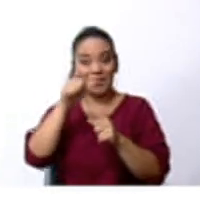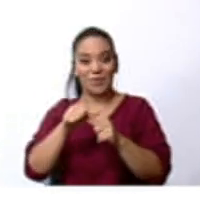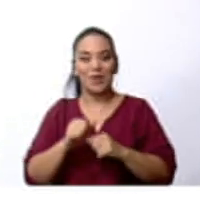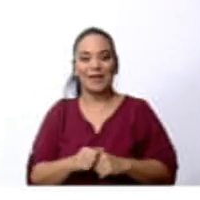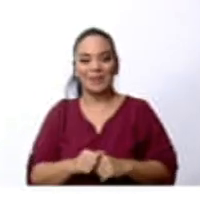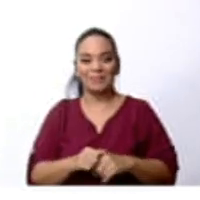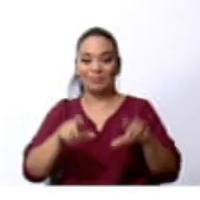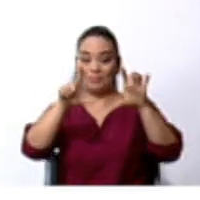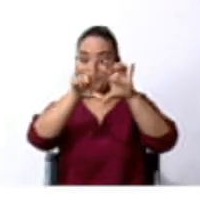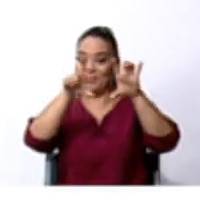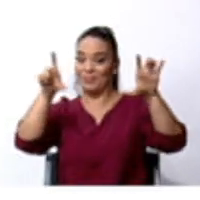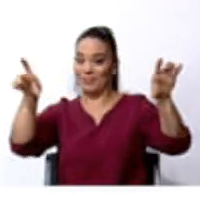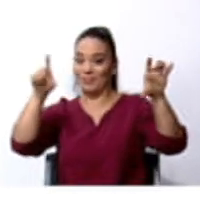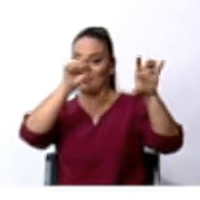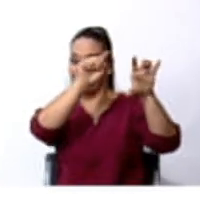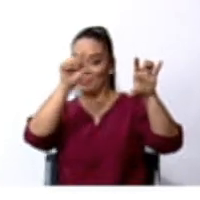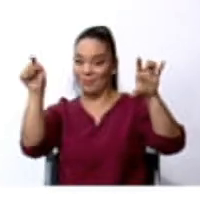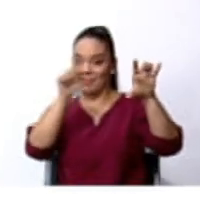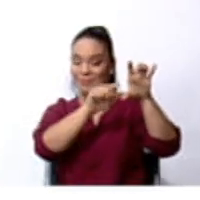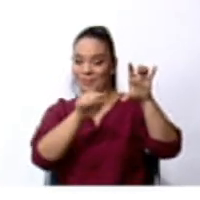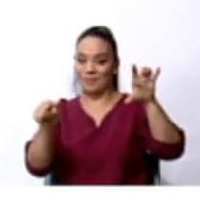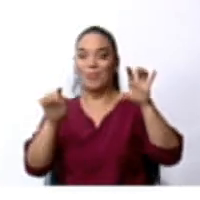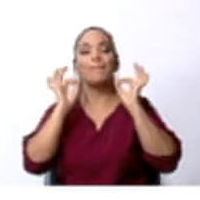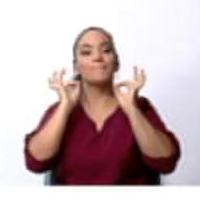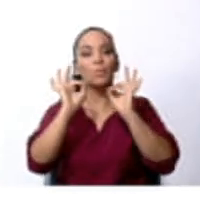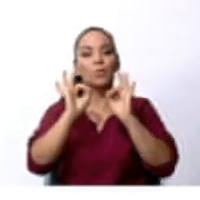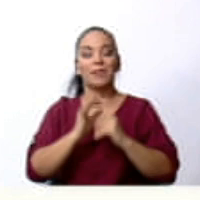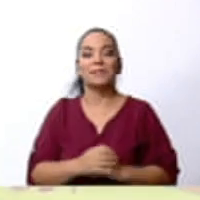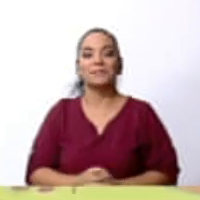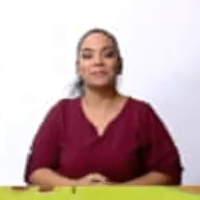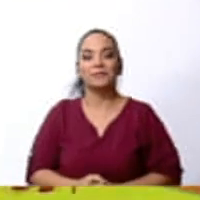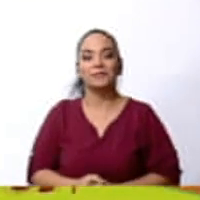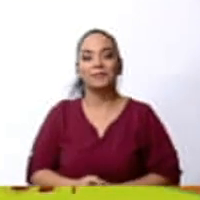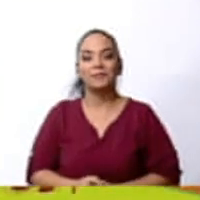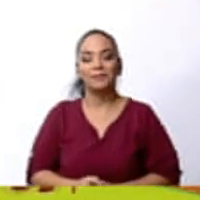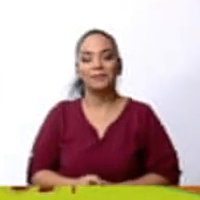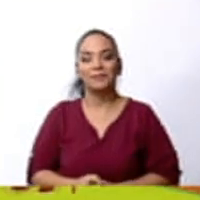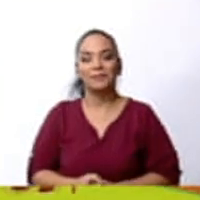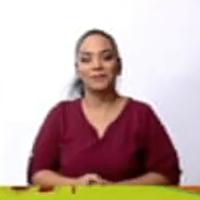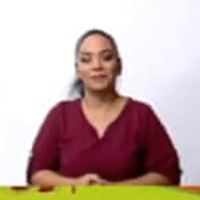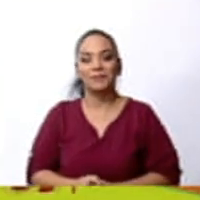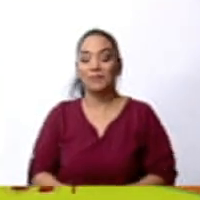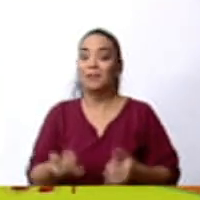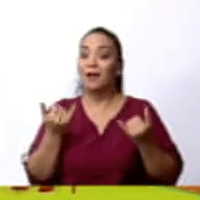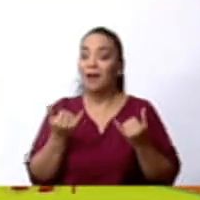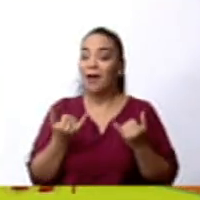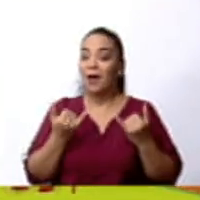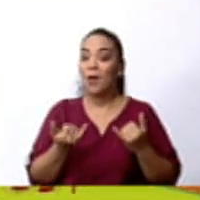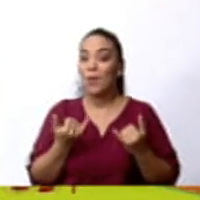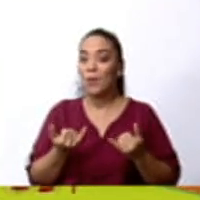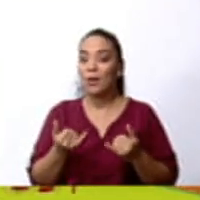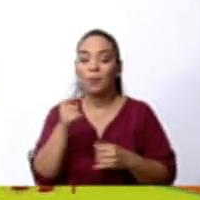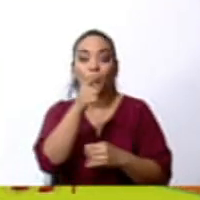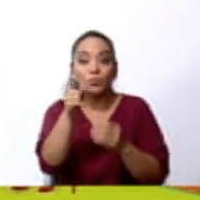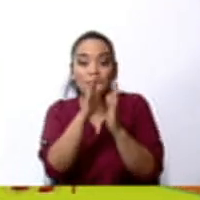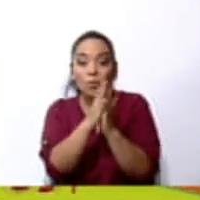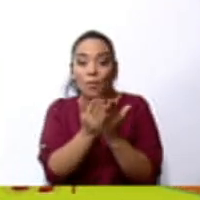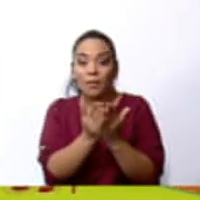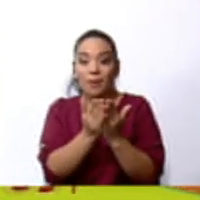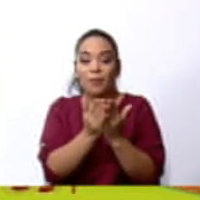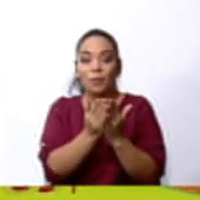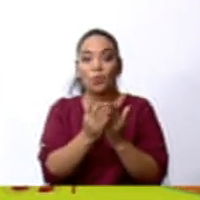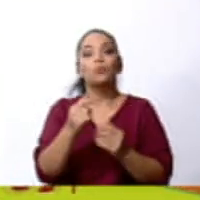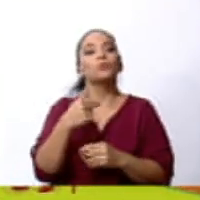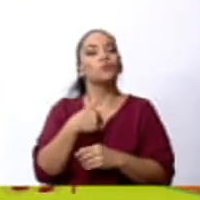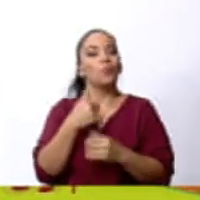el renglón. Muy bien, pero ahora vamos a tomar el cuaderno, porque les